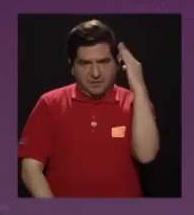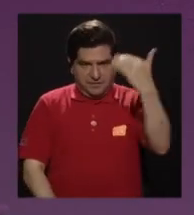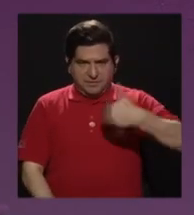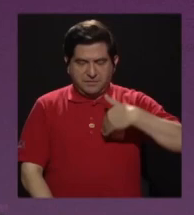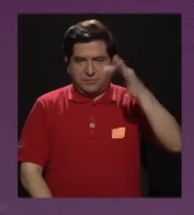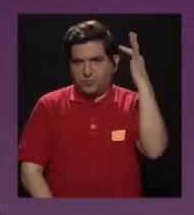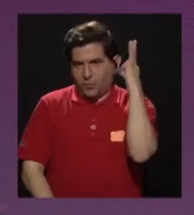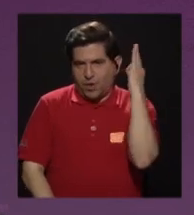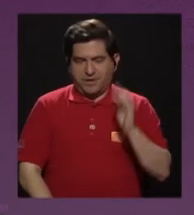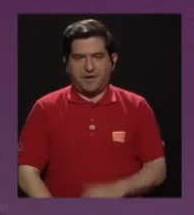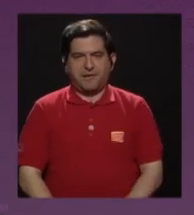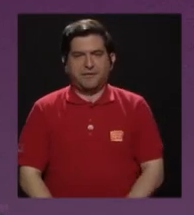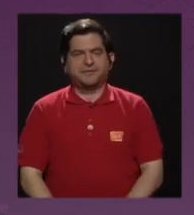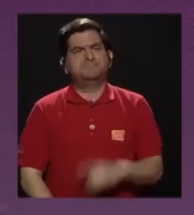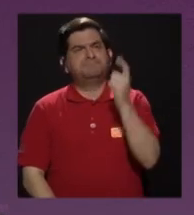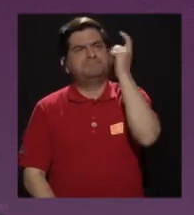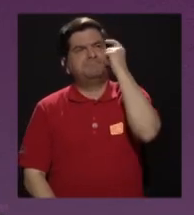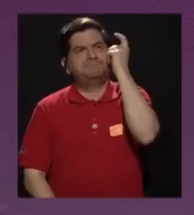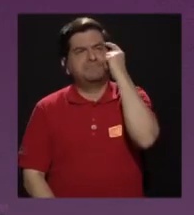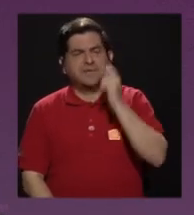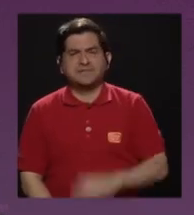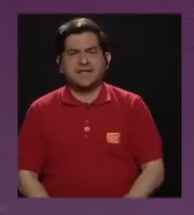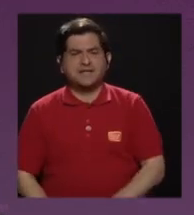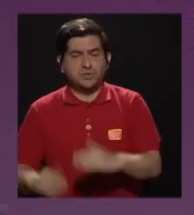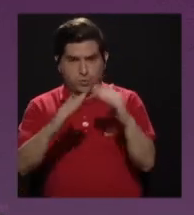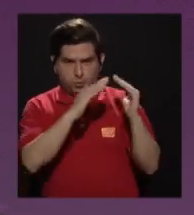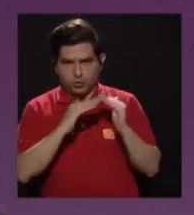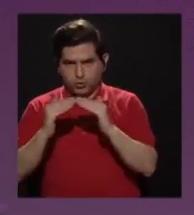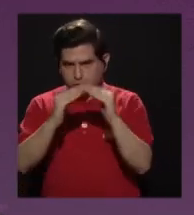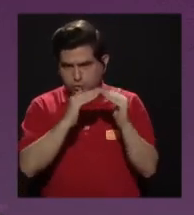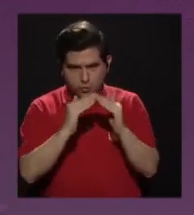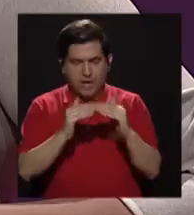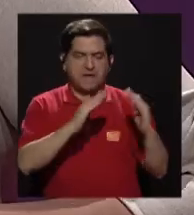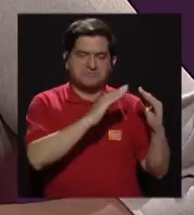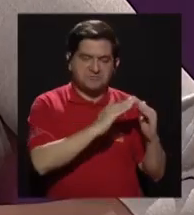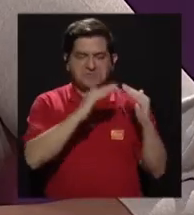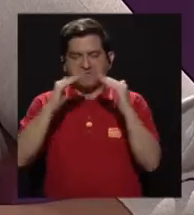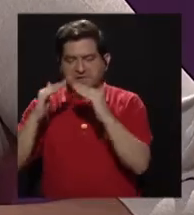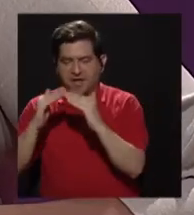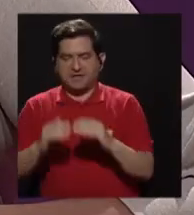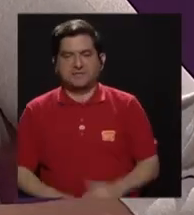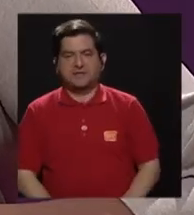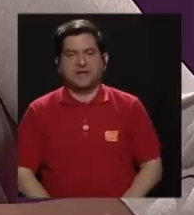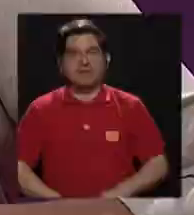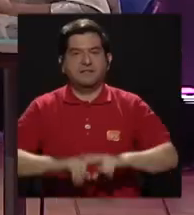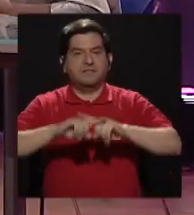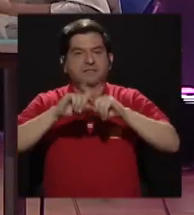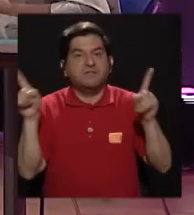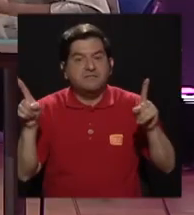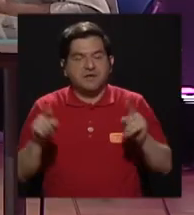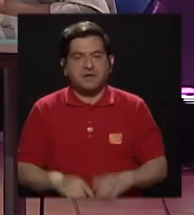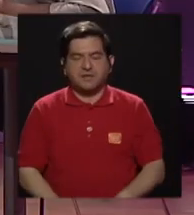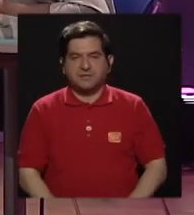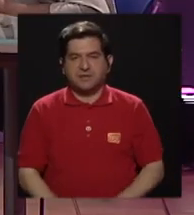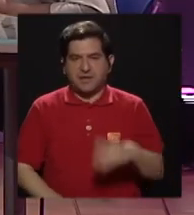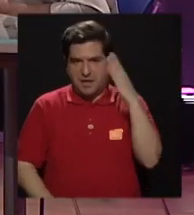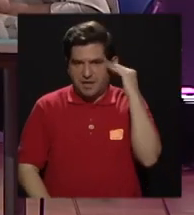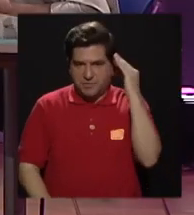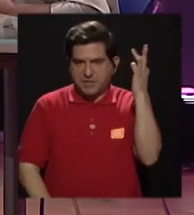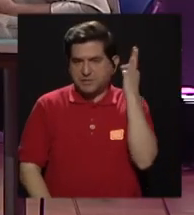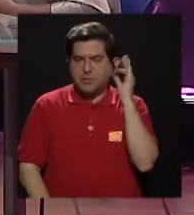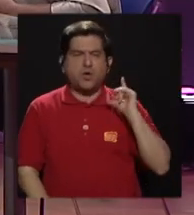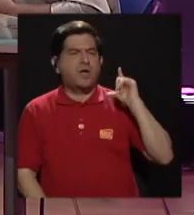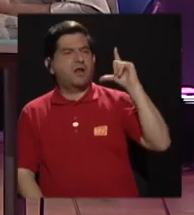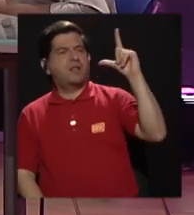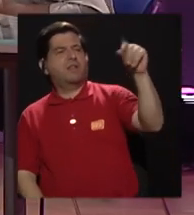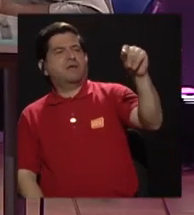viven las mujeres en el campo más urbano, ¿verdad? Uh-huh. En las casas, como uh-huh. trabajadoras domésticas, y las que viven las mujeres en las zonas